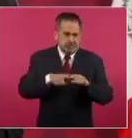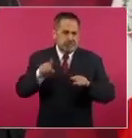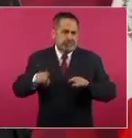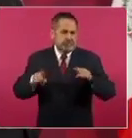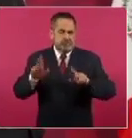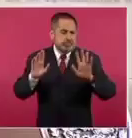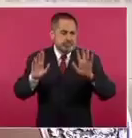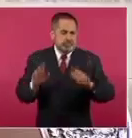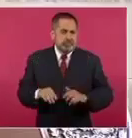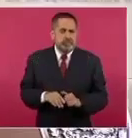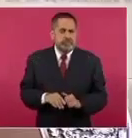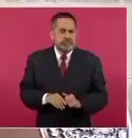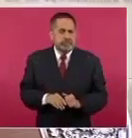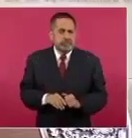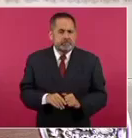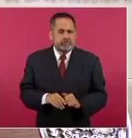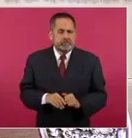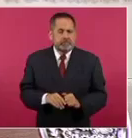a